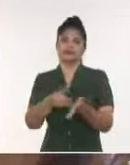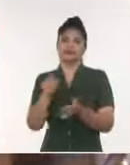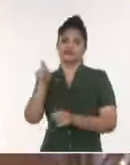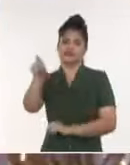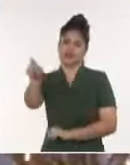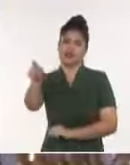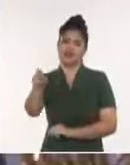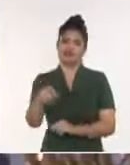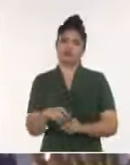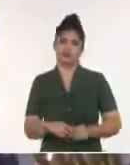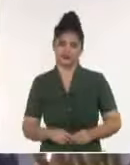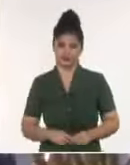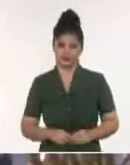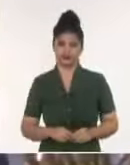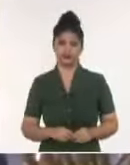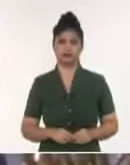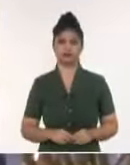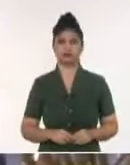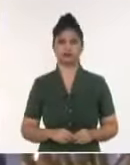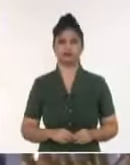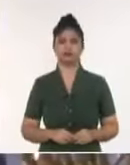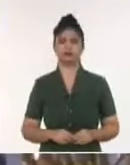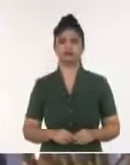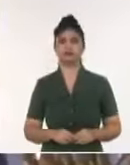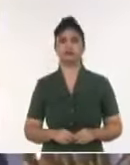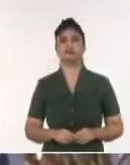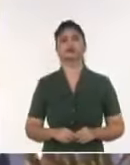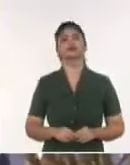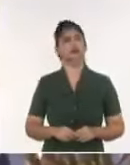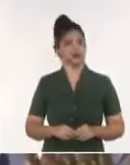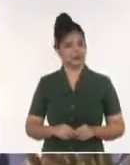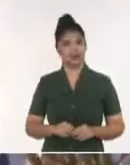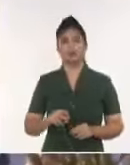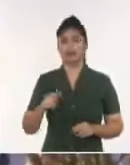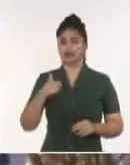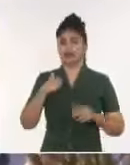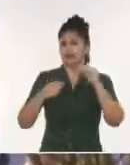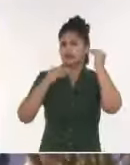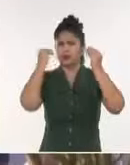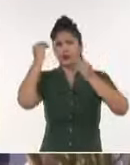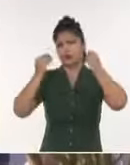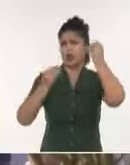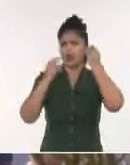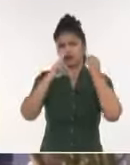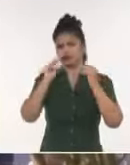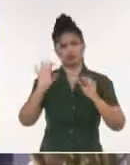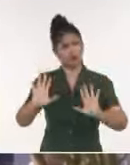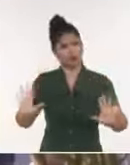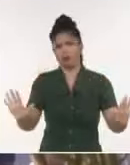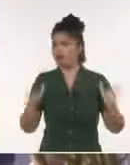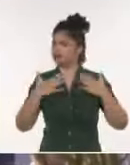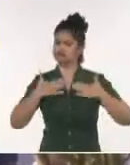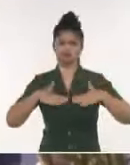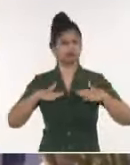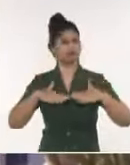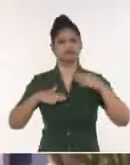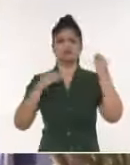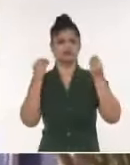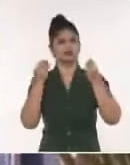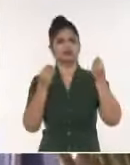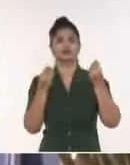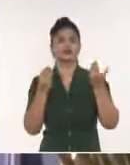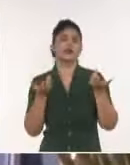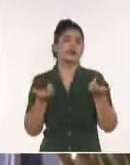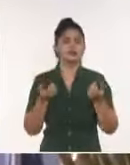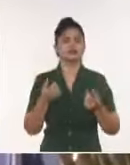realmente sí, pero bueno, no estoy para nada preocupada, porque quiero decir que para mí esto no